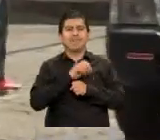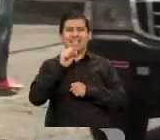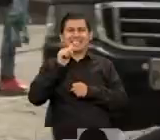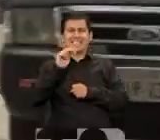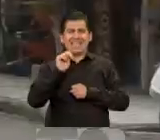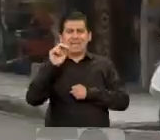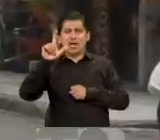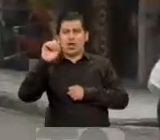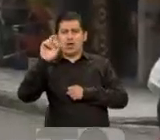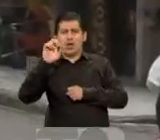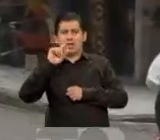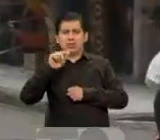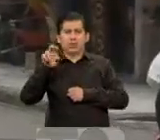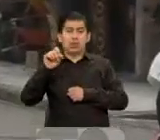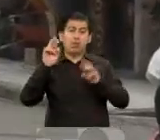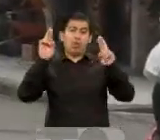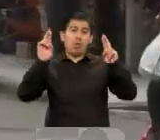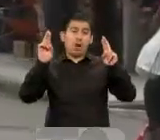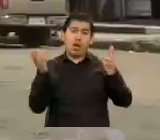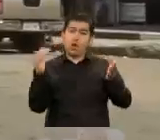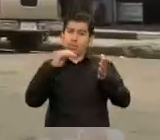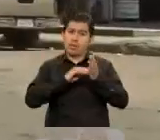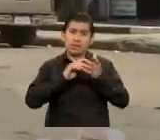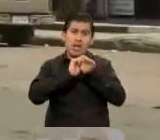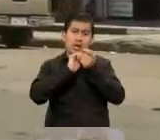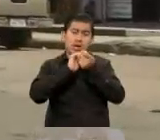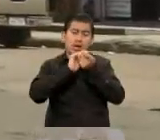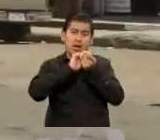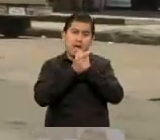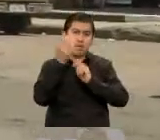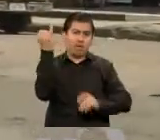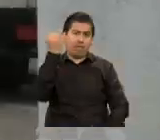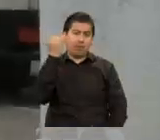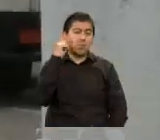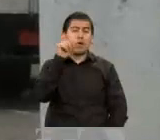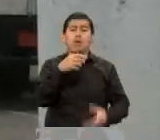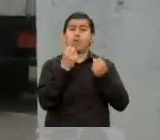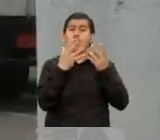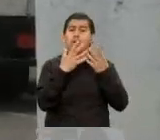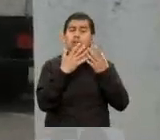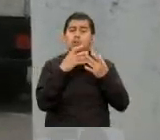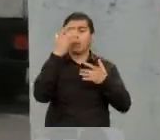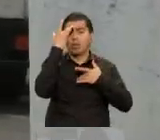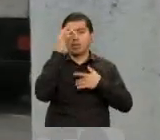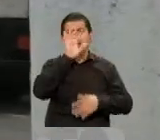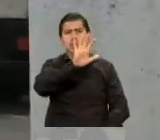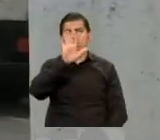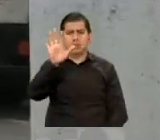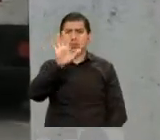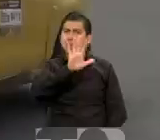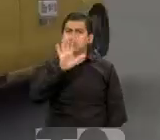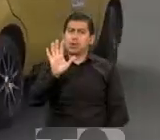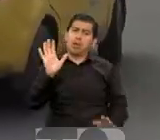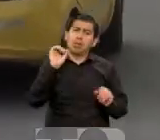ya analiza la posibilidad de pasar a semáforo verde dado que en este cantón sólo se registran 55 casos de la